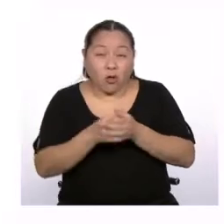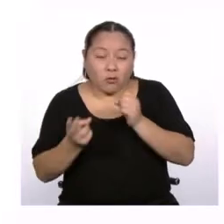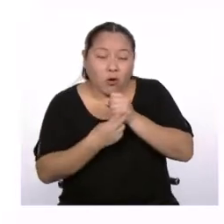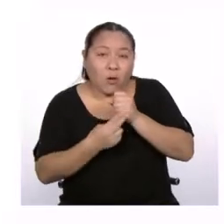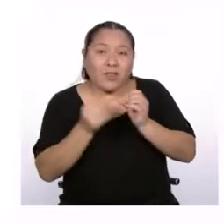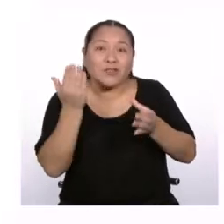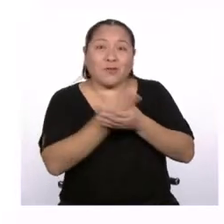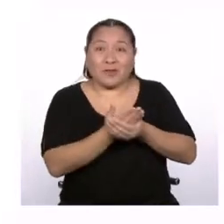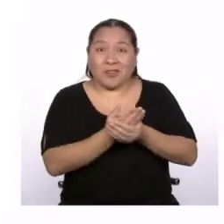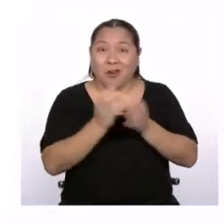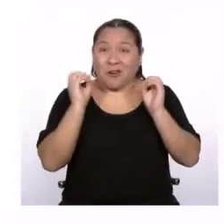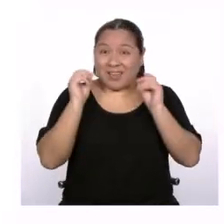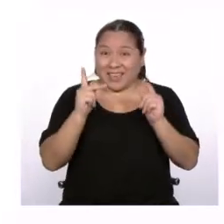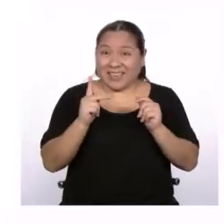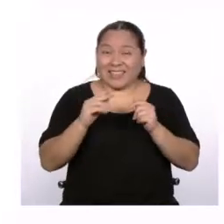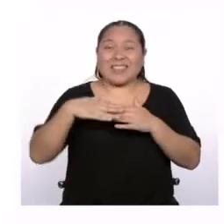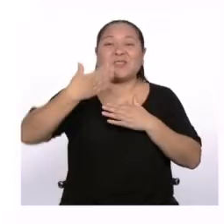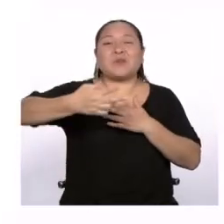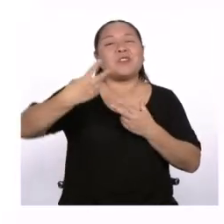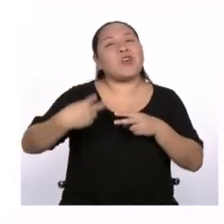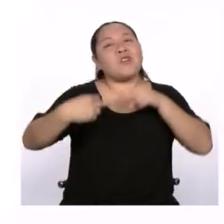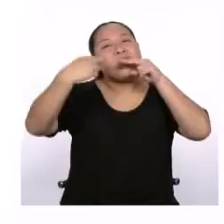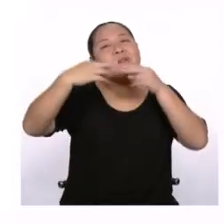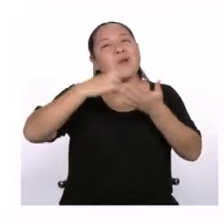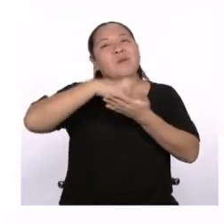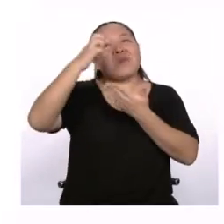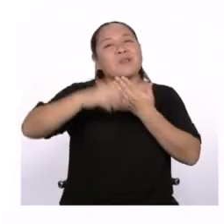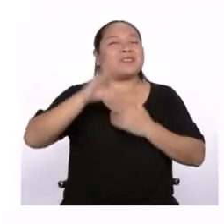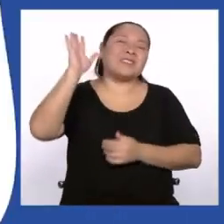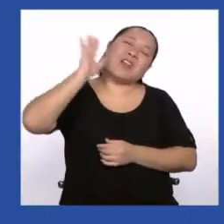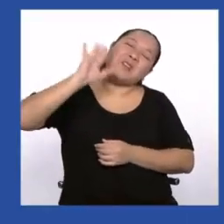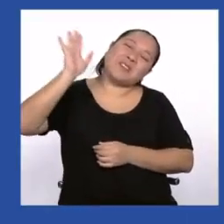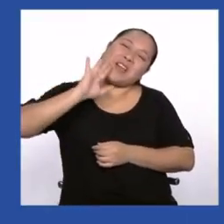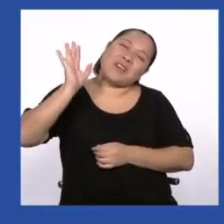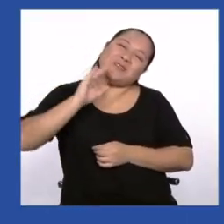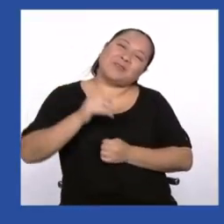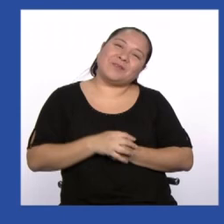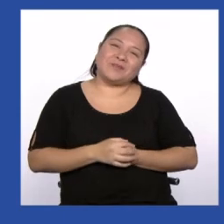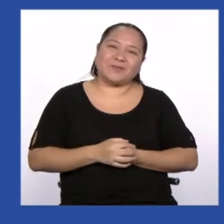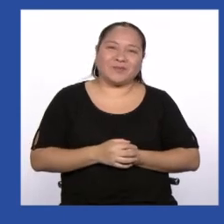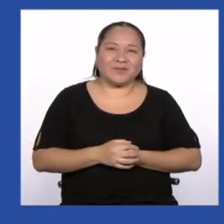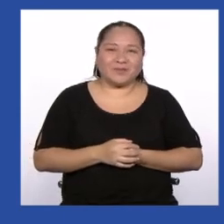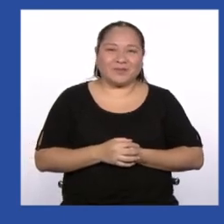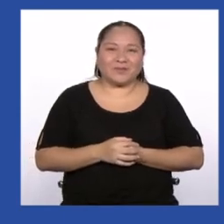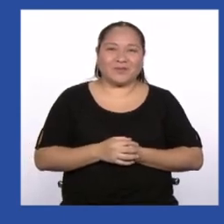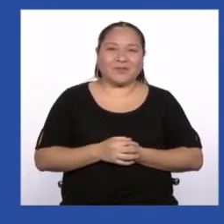¡Perfecto! Nos vemos en la próxima sesión. ¡Chao, chao!